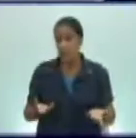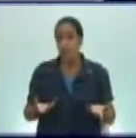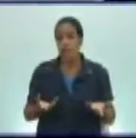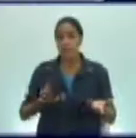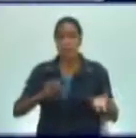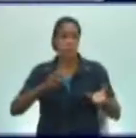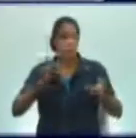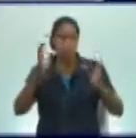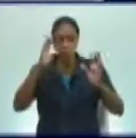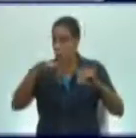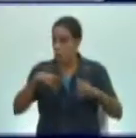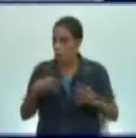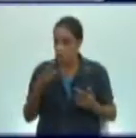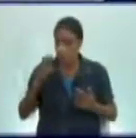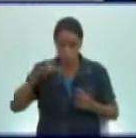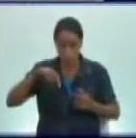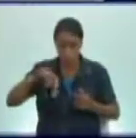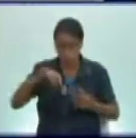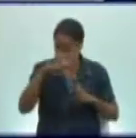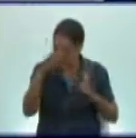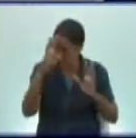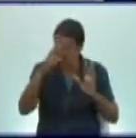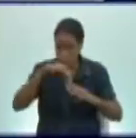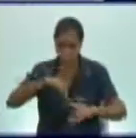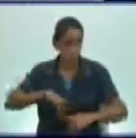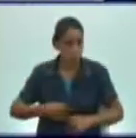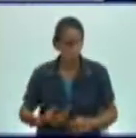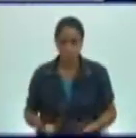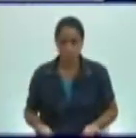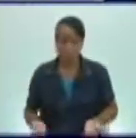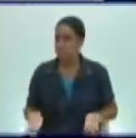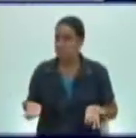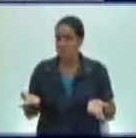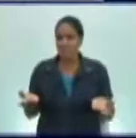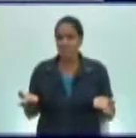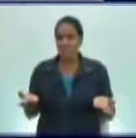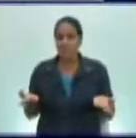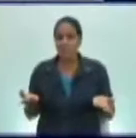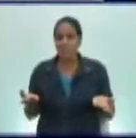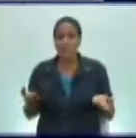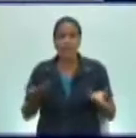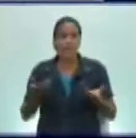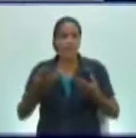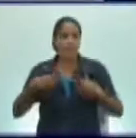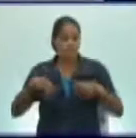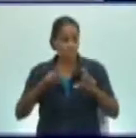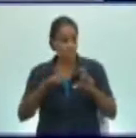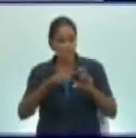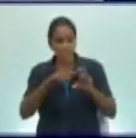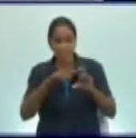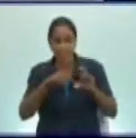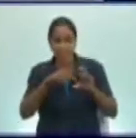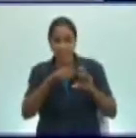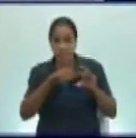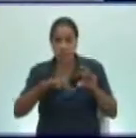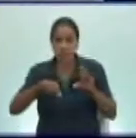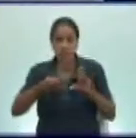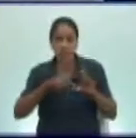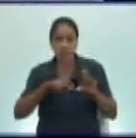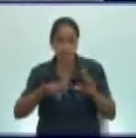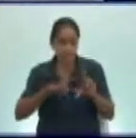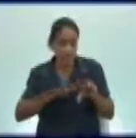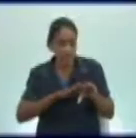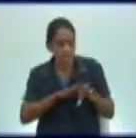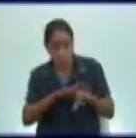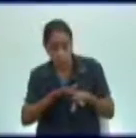sostén y que este sostén está determinado por la presencia de estos músculos que, como decía, se disponen de forma